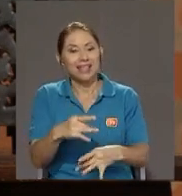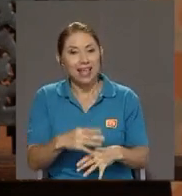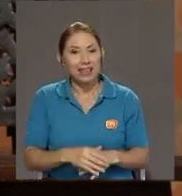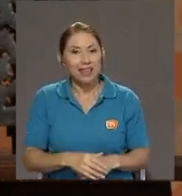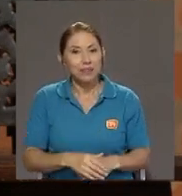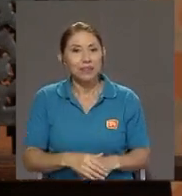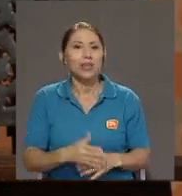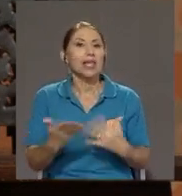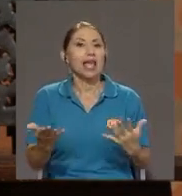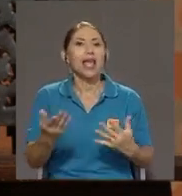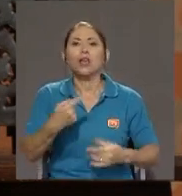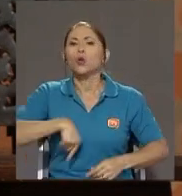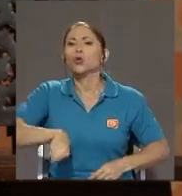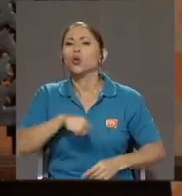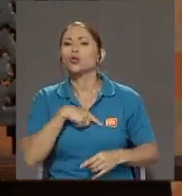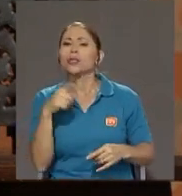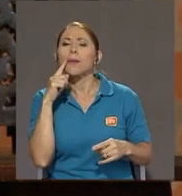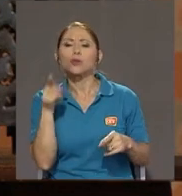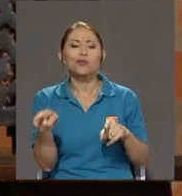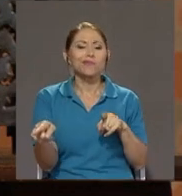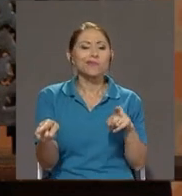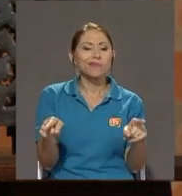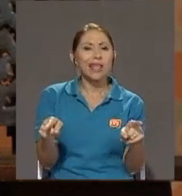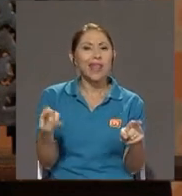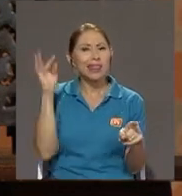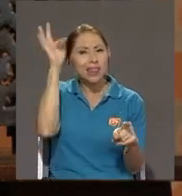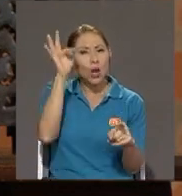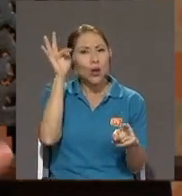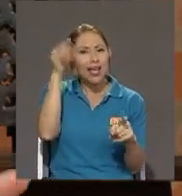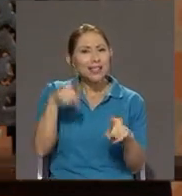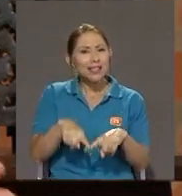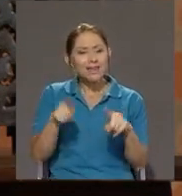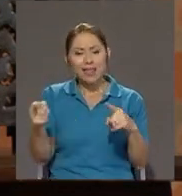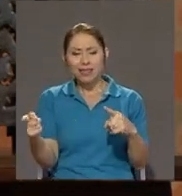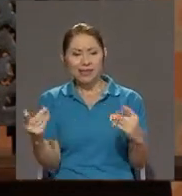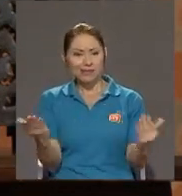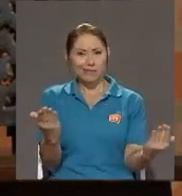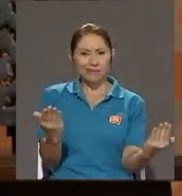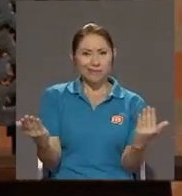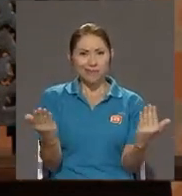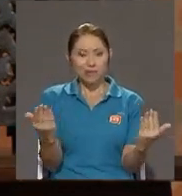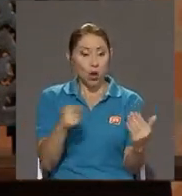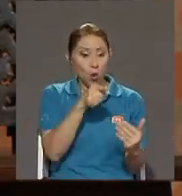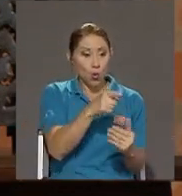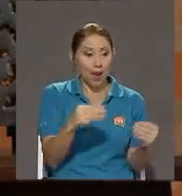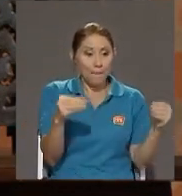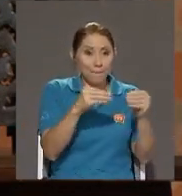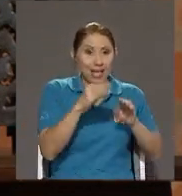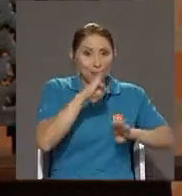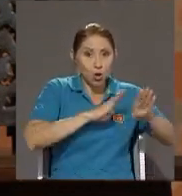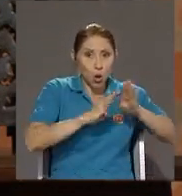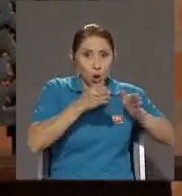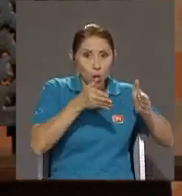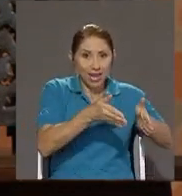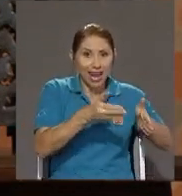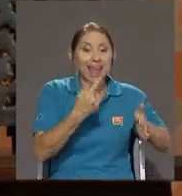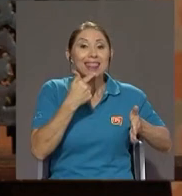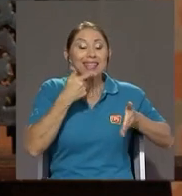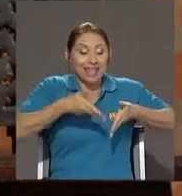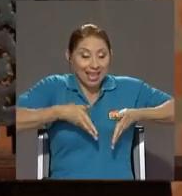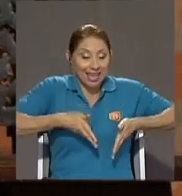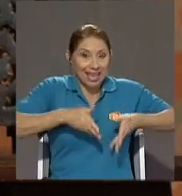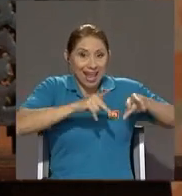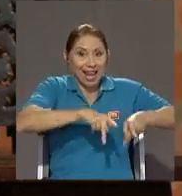que estábamos contrastando dos teorías diferentes. Una es desde una perspectiva más biologicista que nos dice que la gente se reproduce